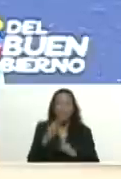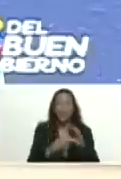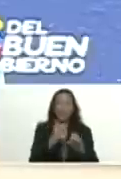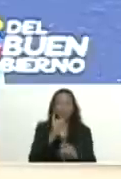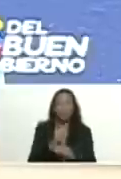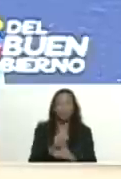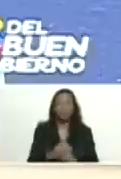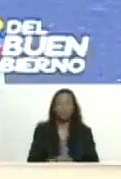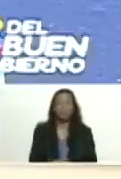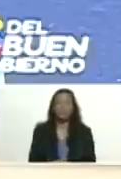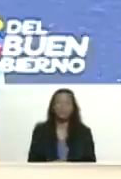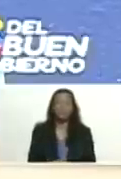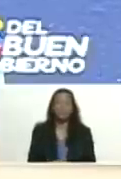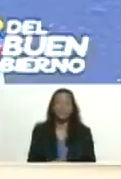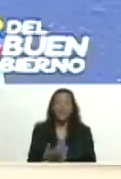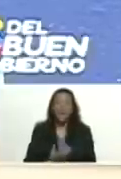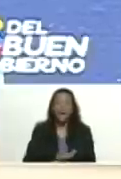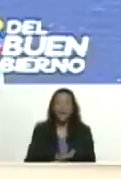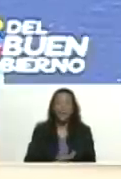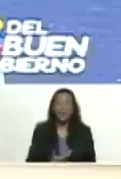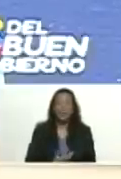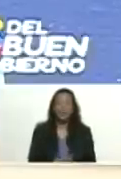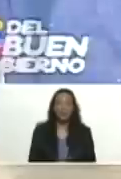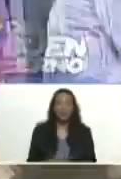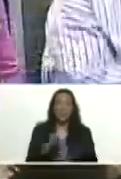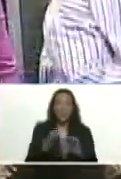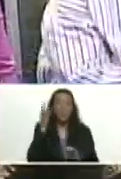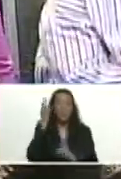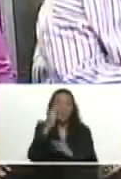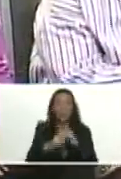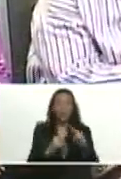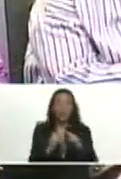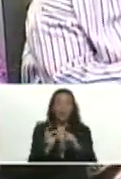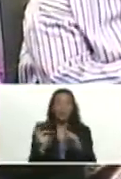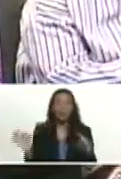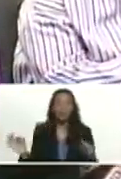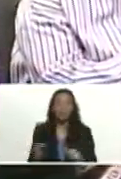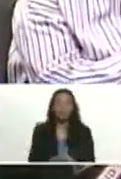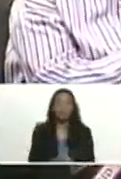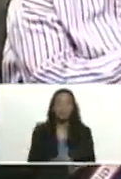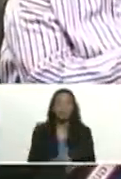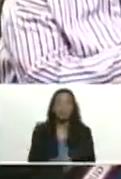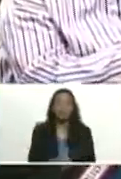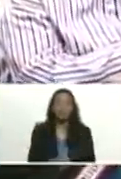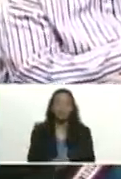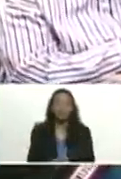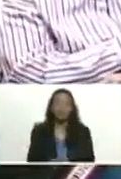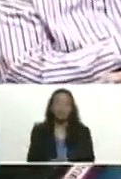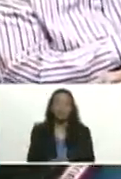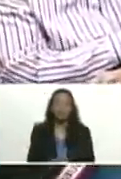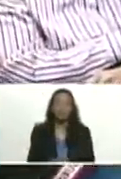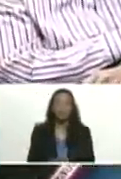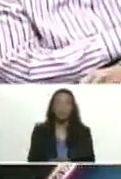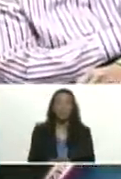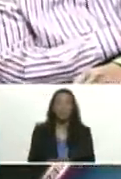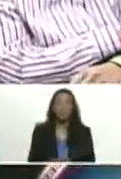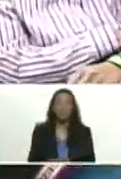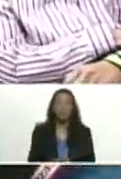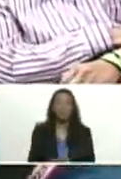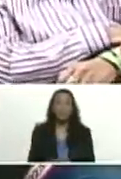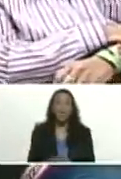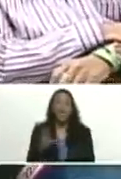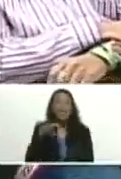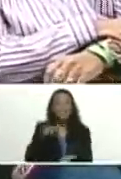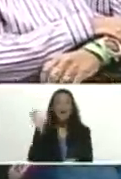Bolívar, el alcalde de Puerto Cabello, la alcaldesa de Santiago Mariño, Turmero, en el